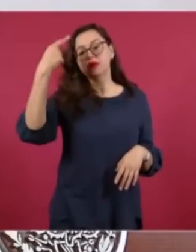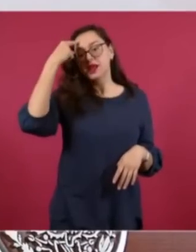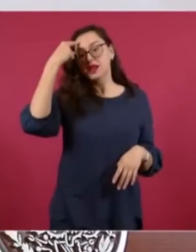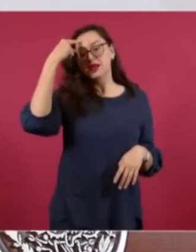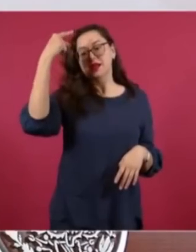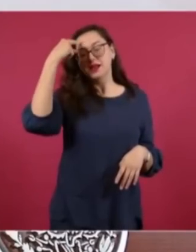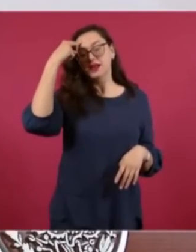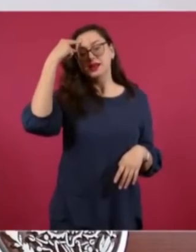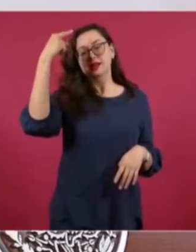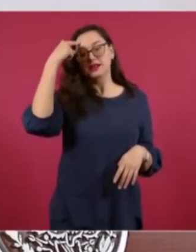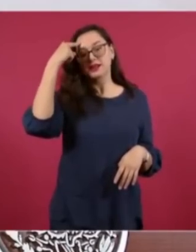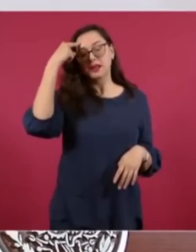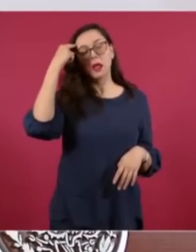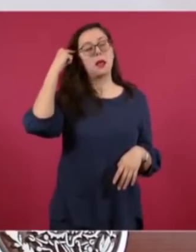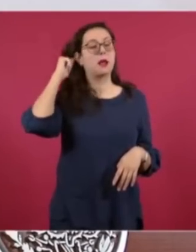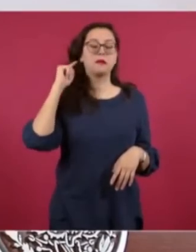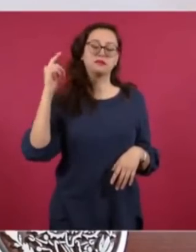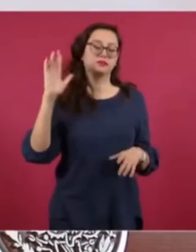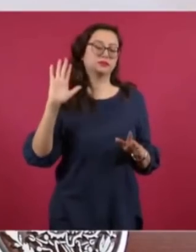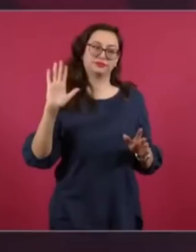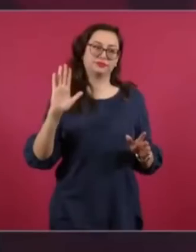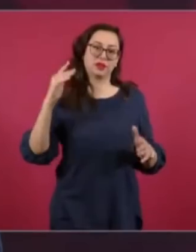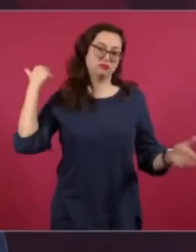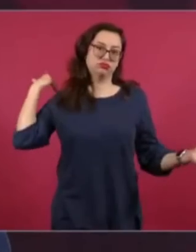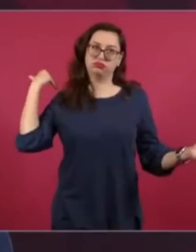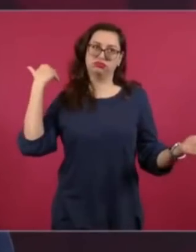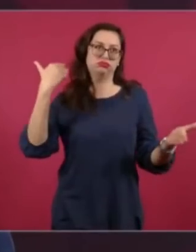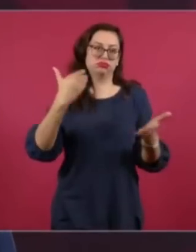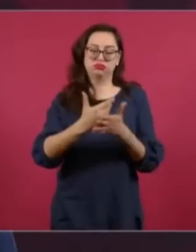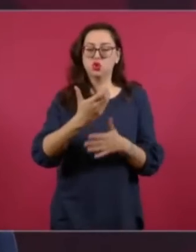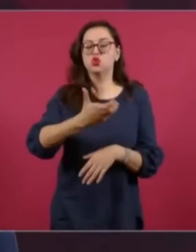la costumbre que viene de lejos,